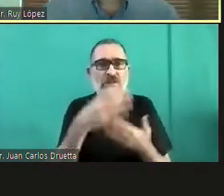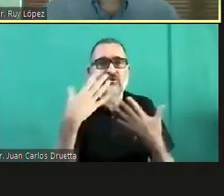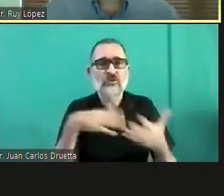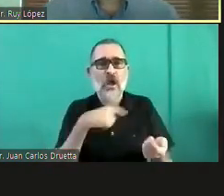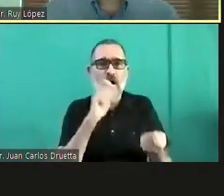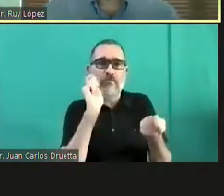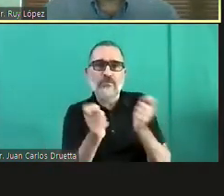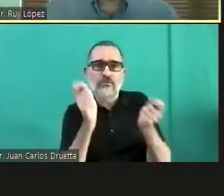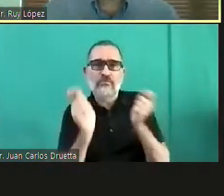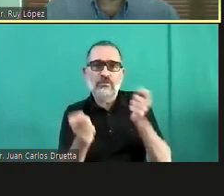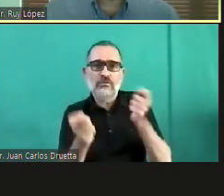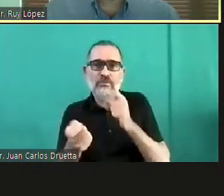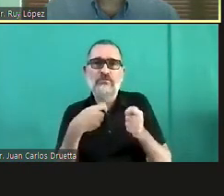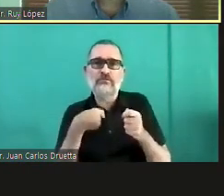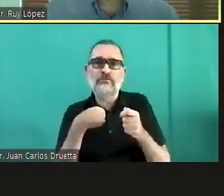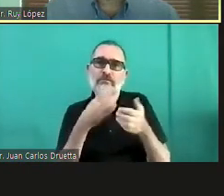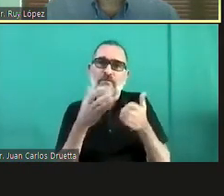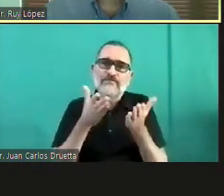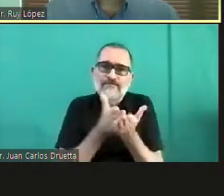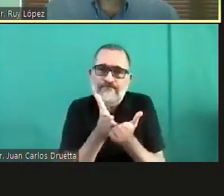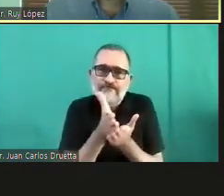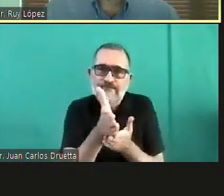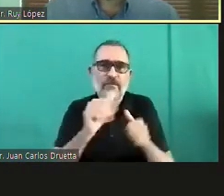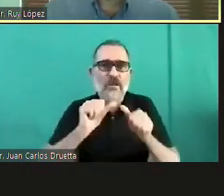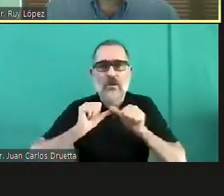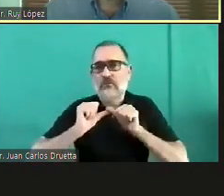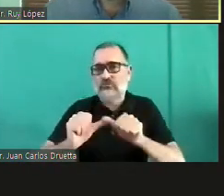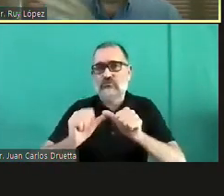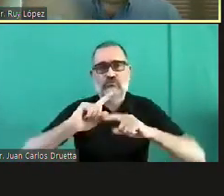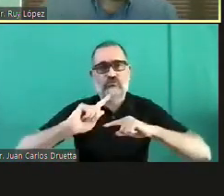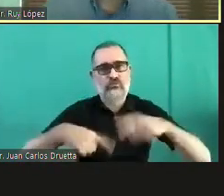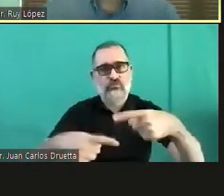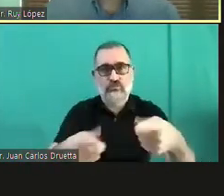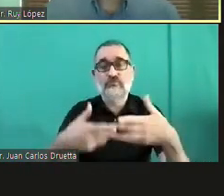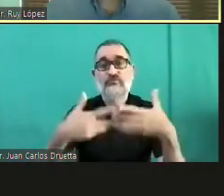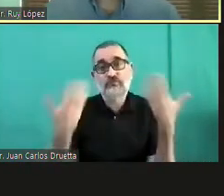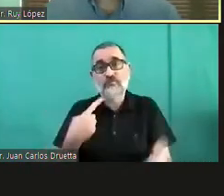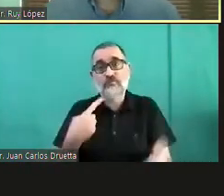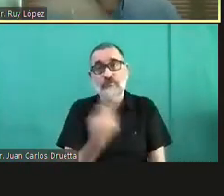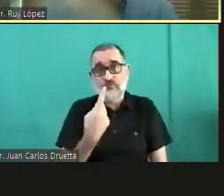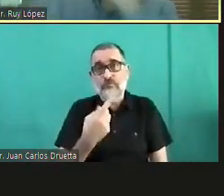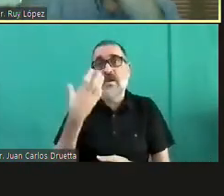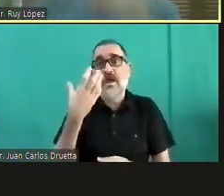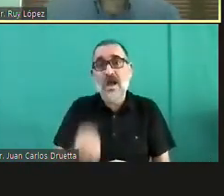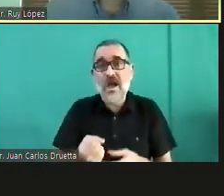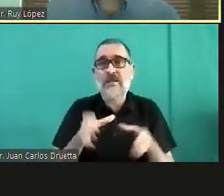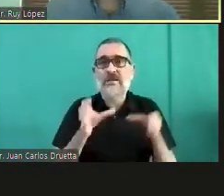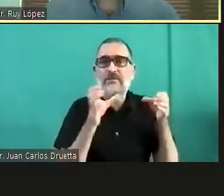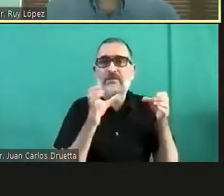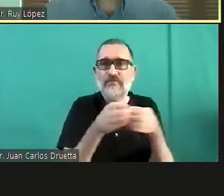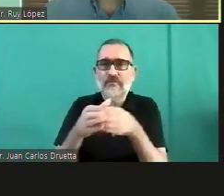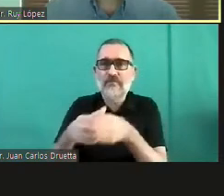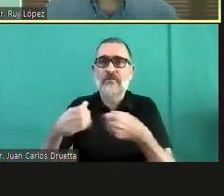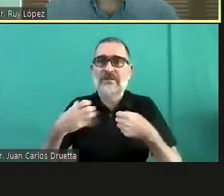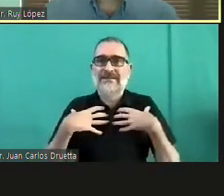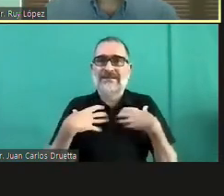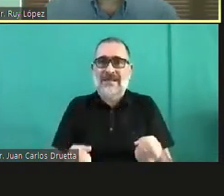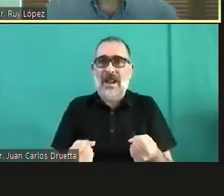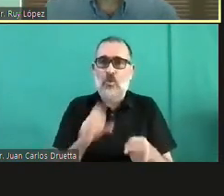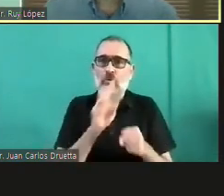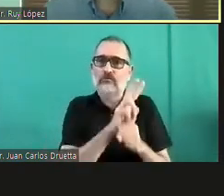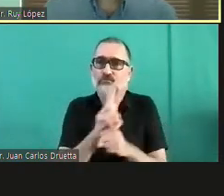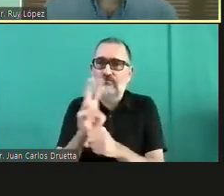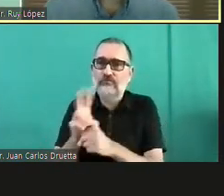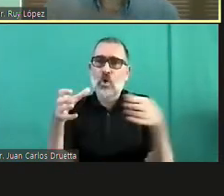este sistema de salud fraccionado para derechohabientes para derechohabientes de los de los centros